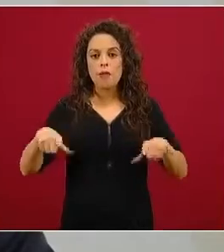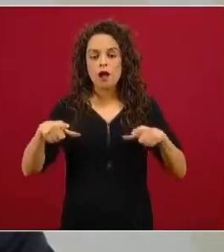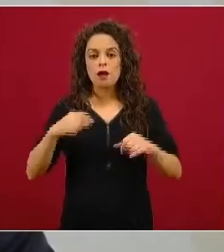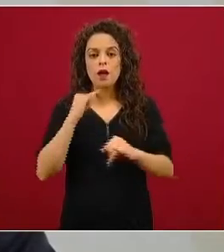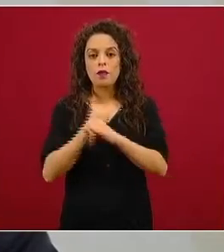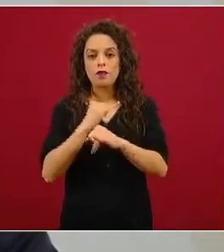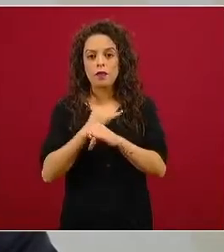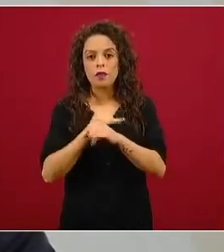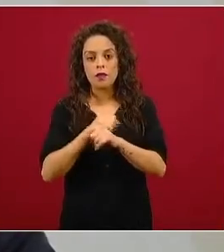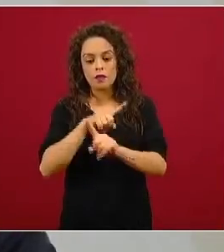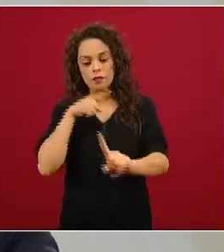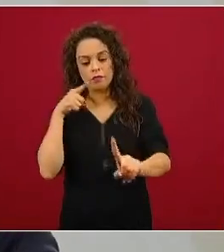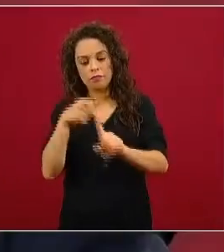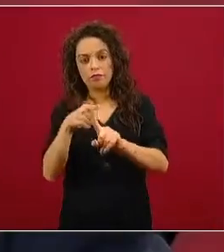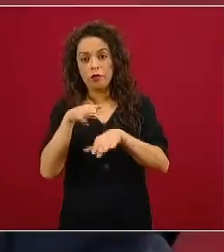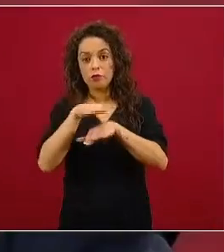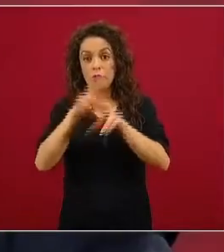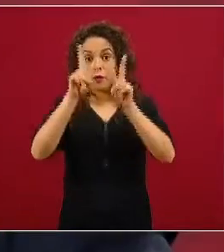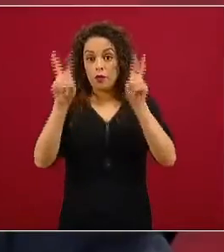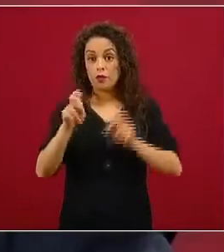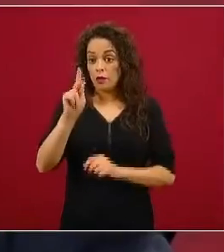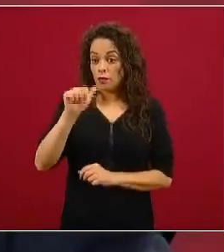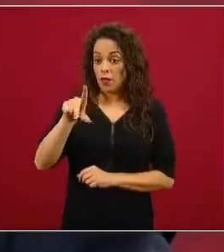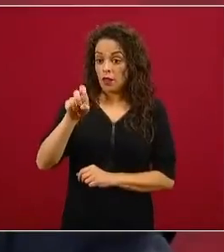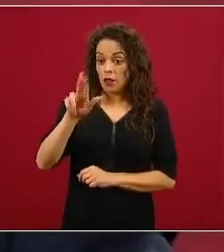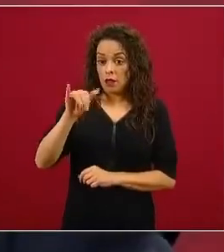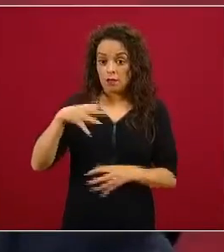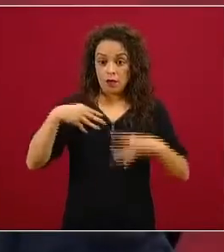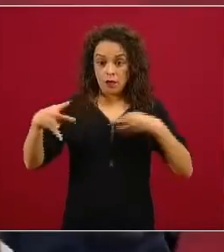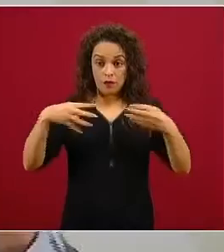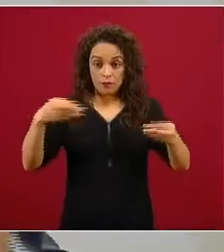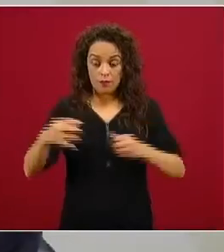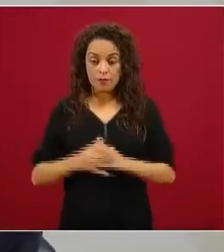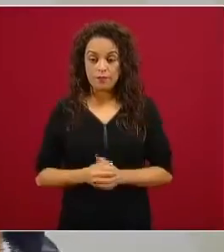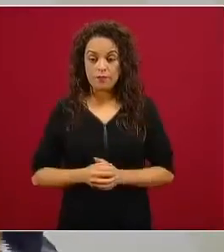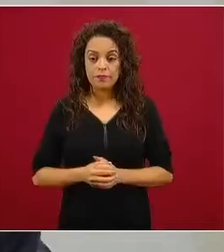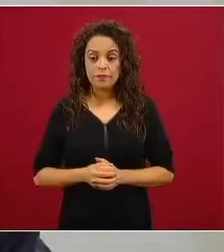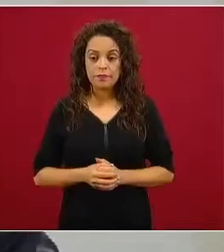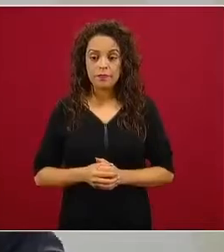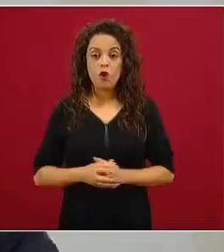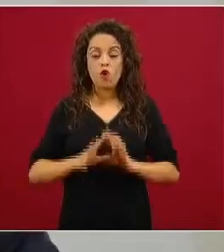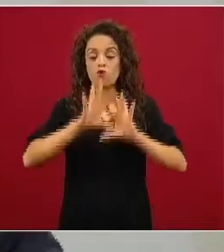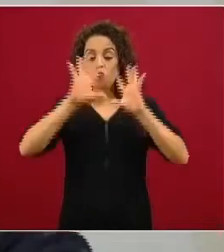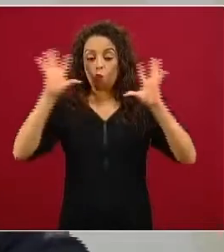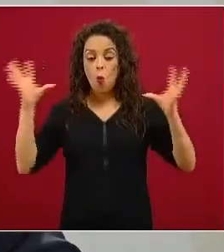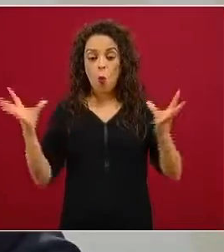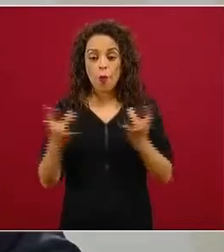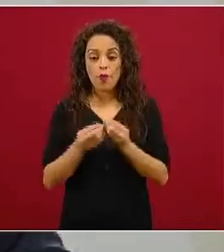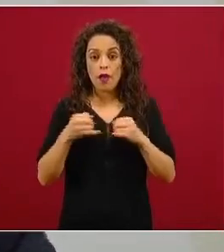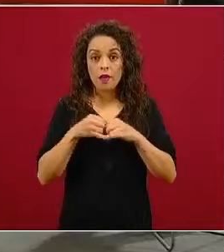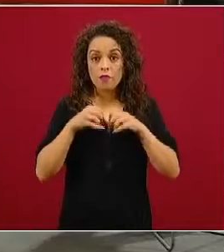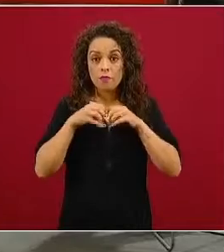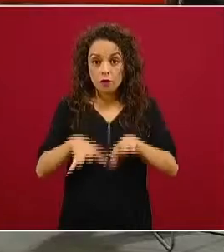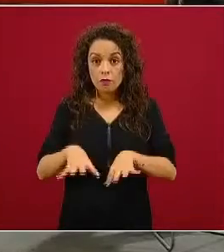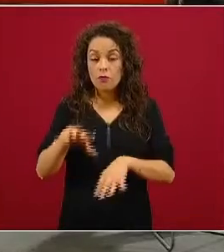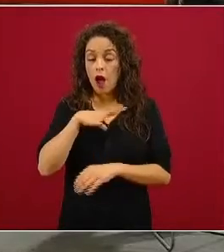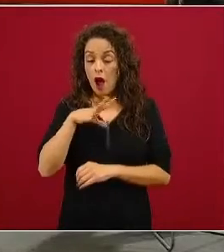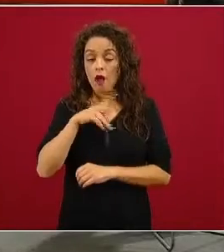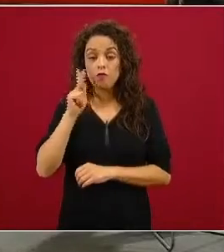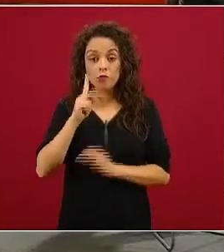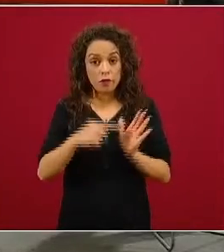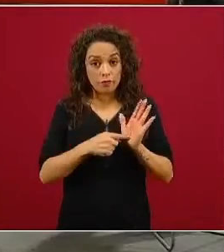Entonces, aquí en México hemos empezado, como Naciones Unidas en México, lanzamos ya en el comienzo